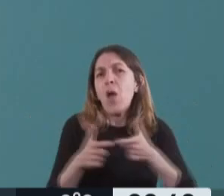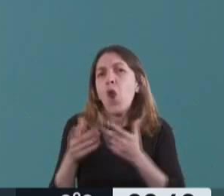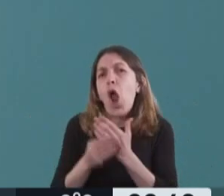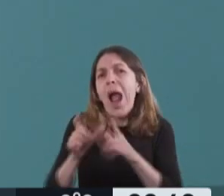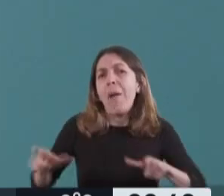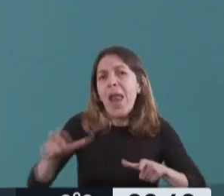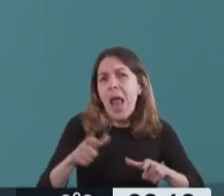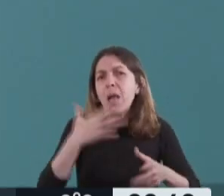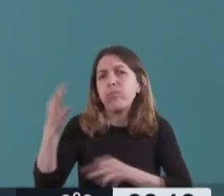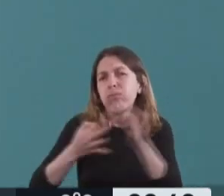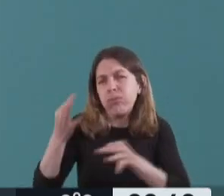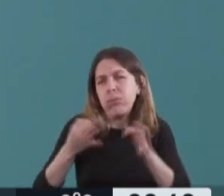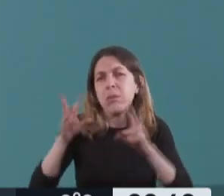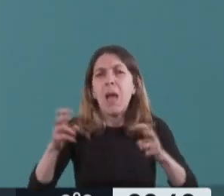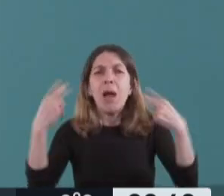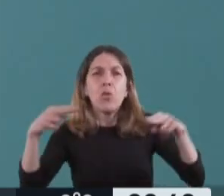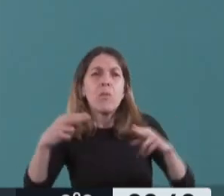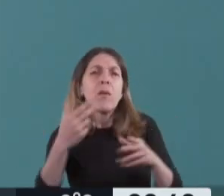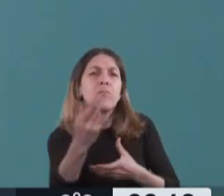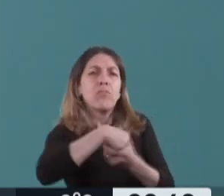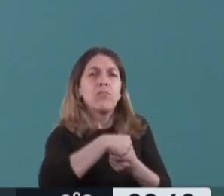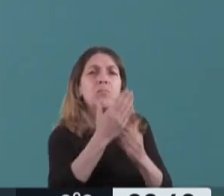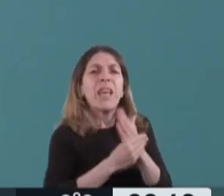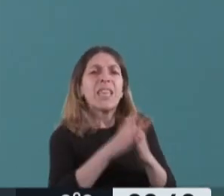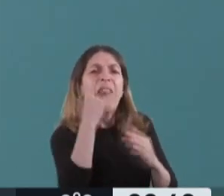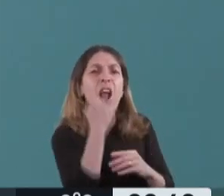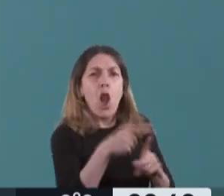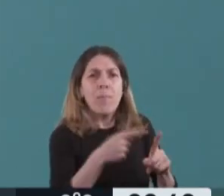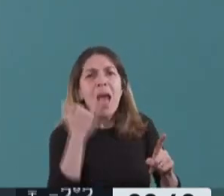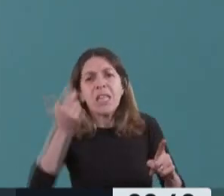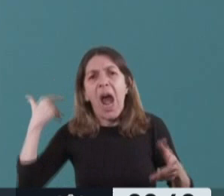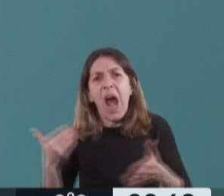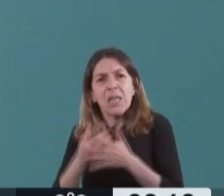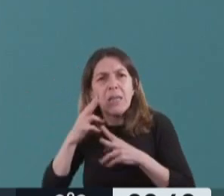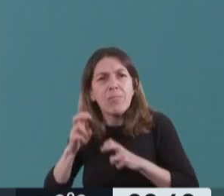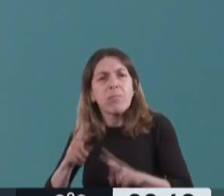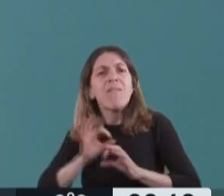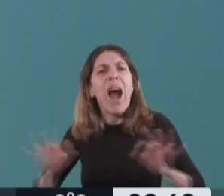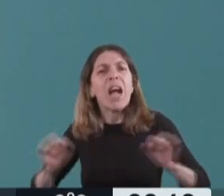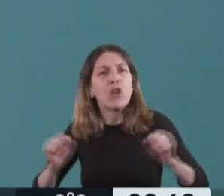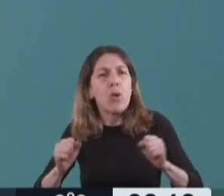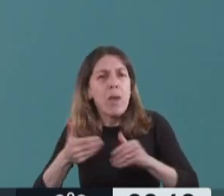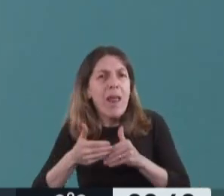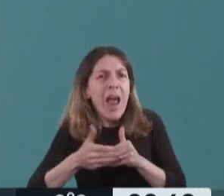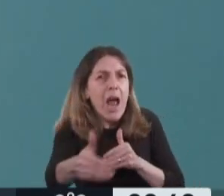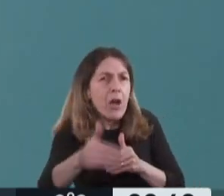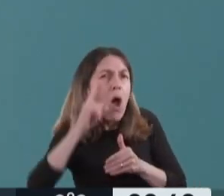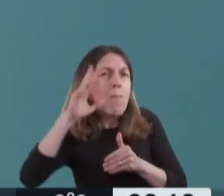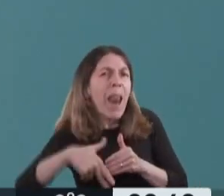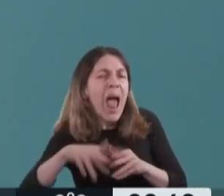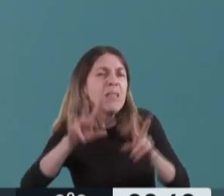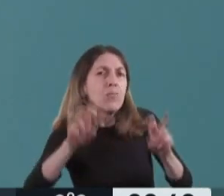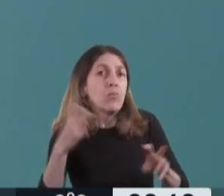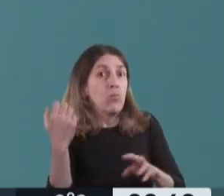también contamos un poco con la ministra de economía en que venimos trabajando la verdad que los números que tenemos de las vacaciones de invierno son son muy auspiciosos contábamos